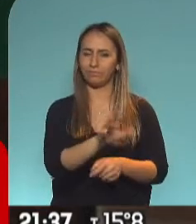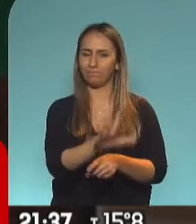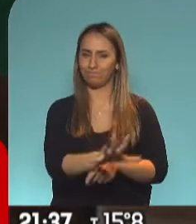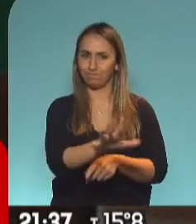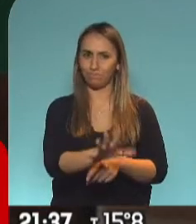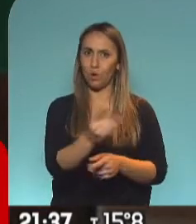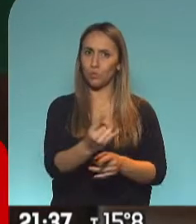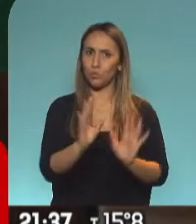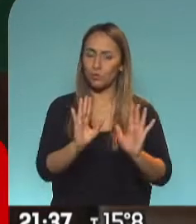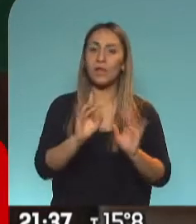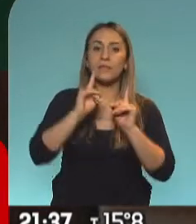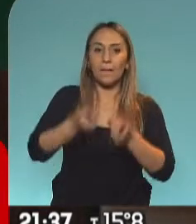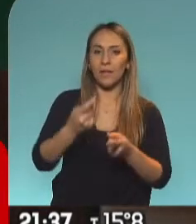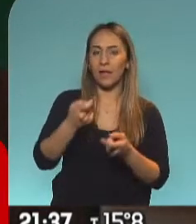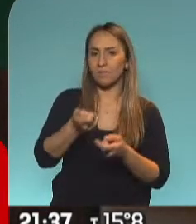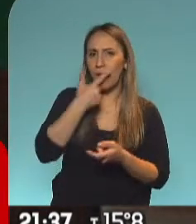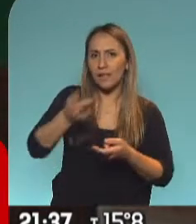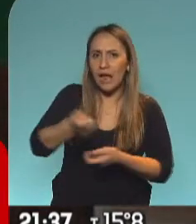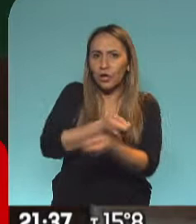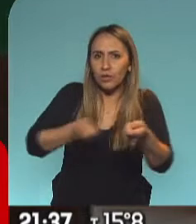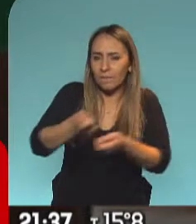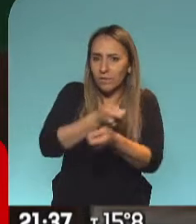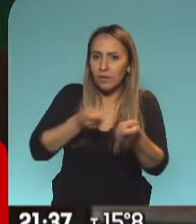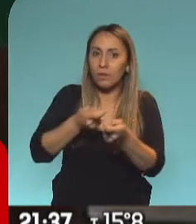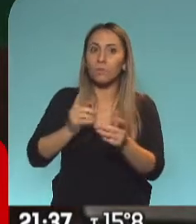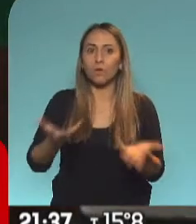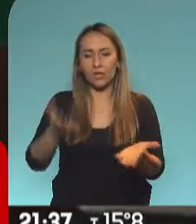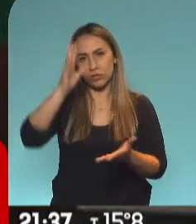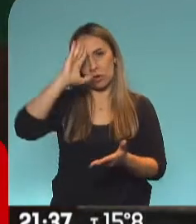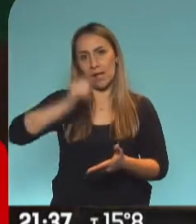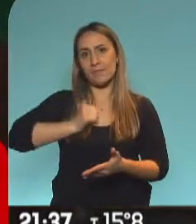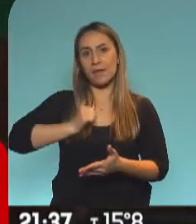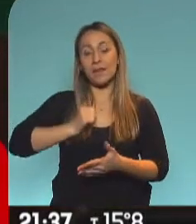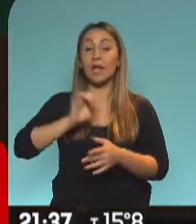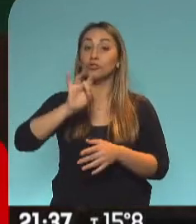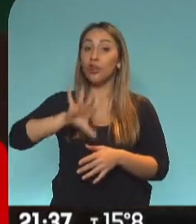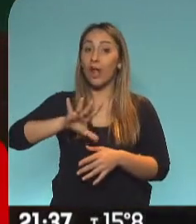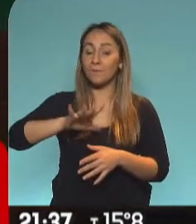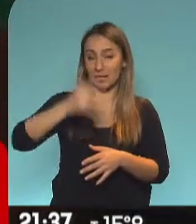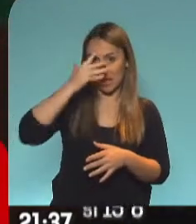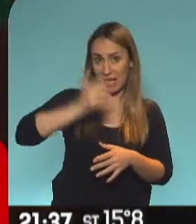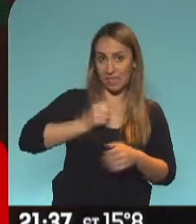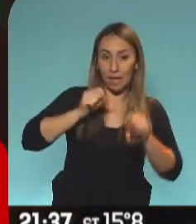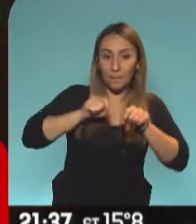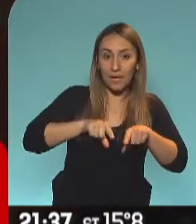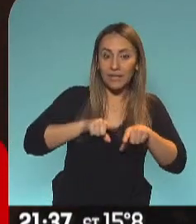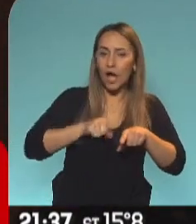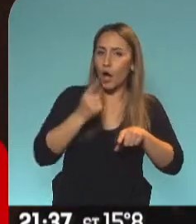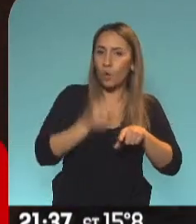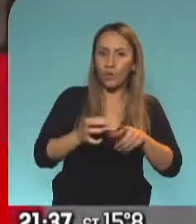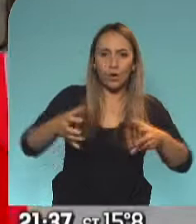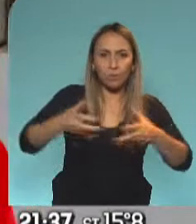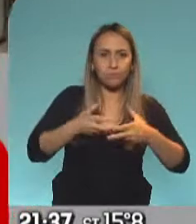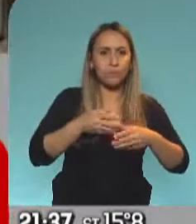está trabajando y está haciendo varios allanamientos la gendarmería. Solamente la gendarmería es la única fuerza que está trabajando y